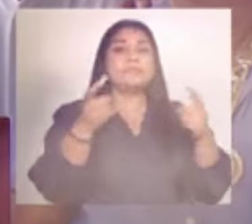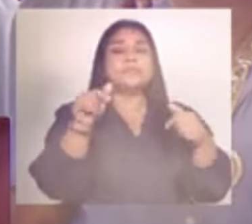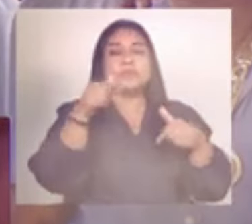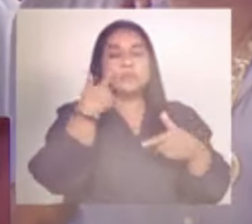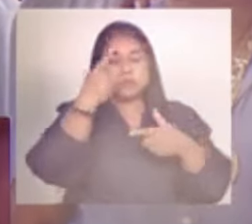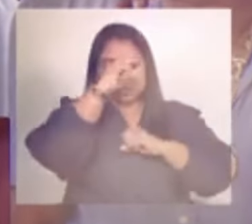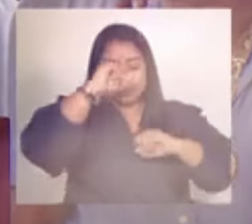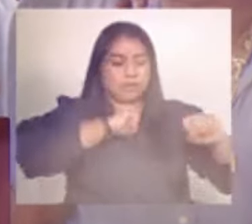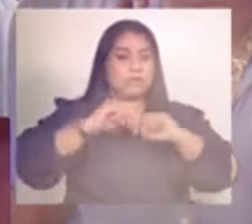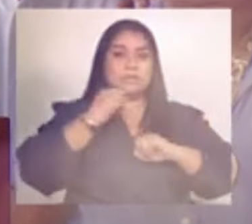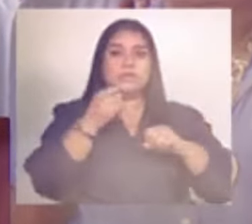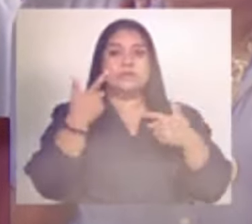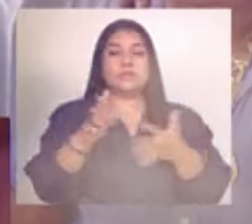que